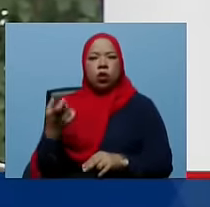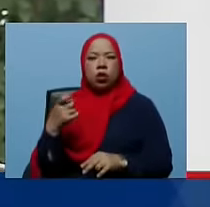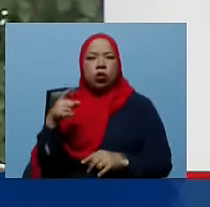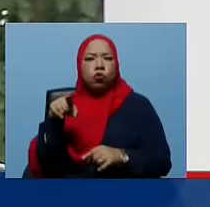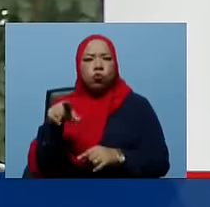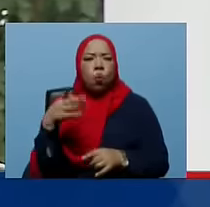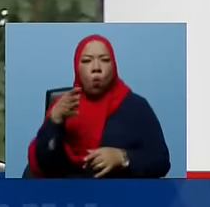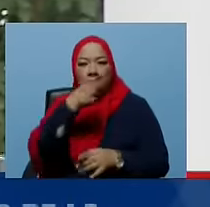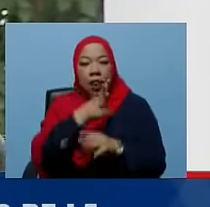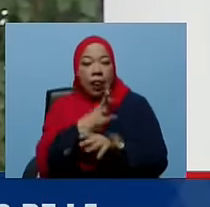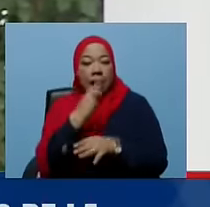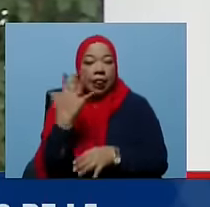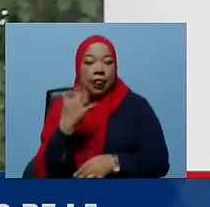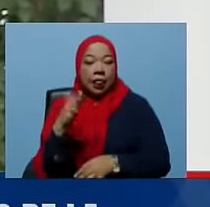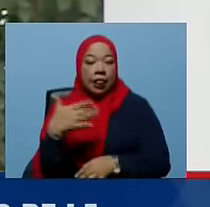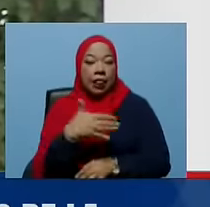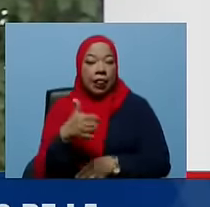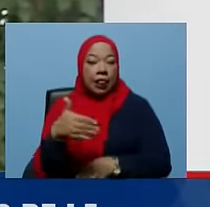tiburón?